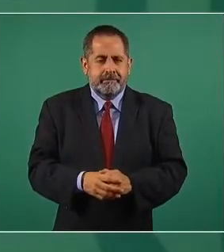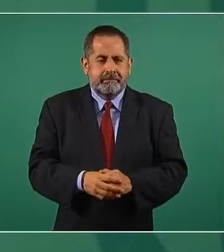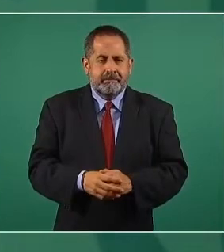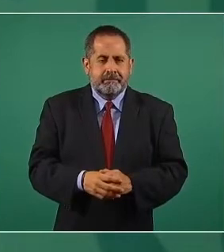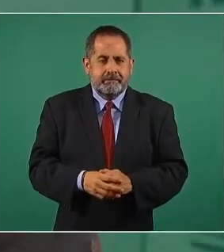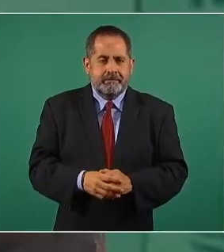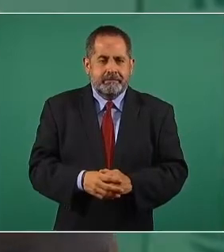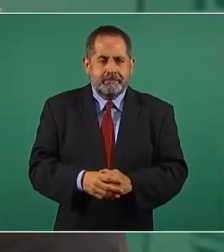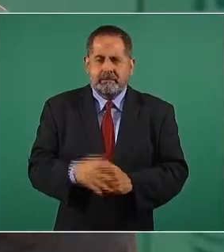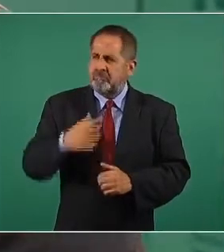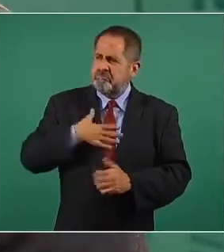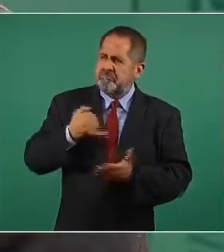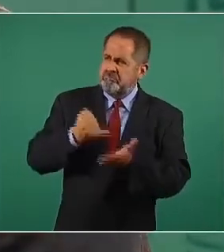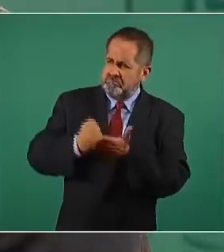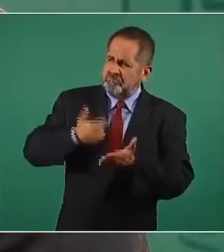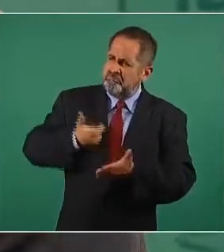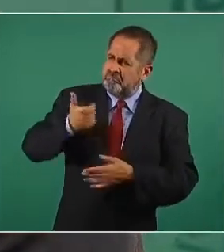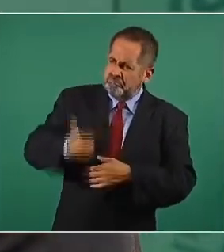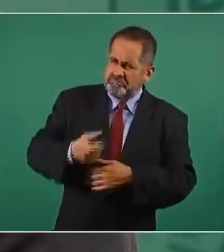¿Son mis impuestos?